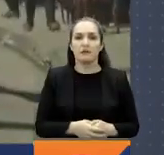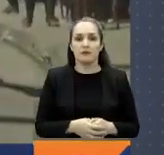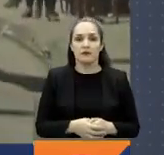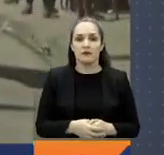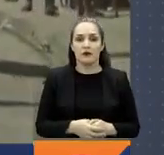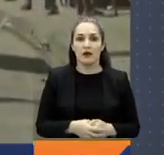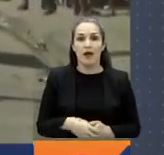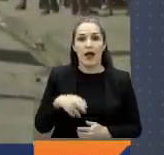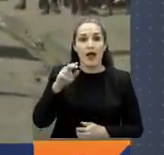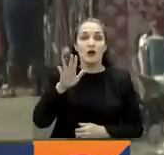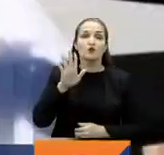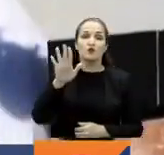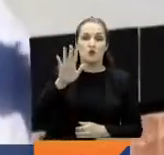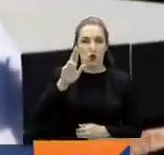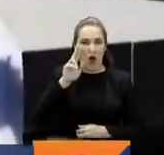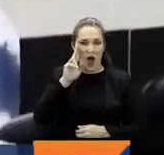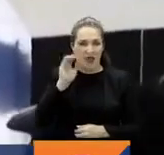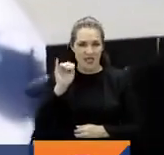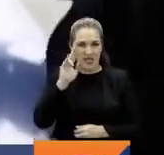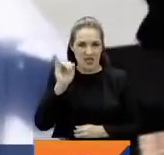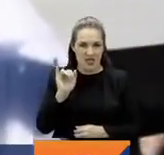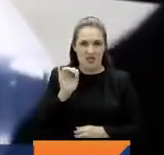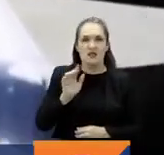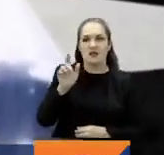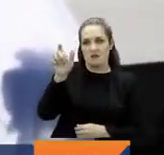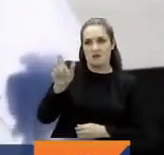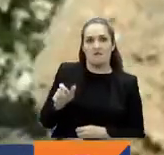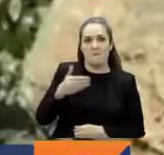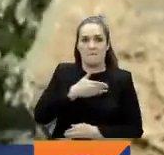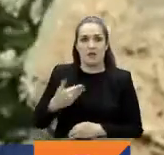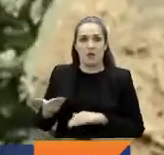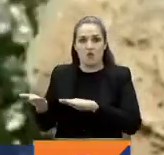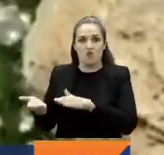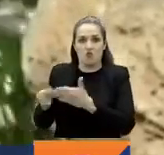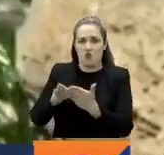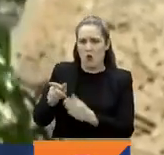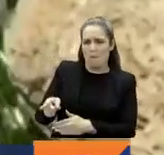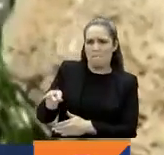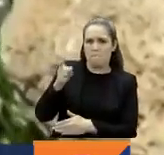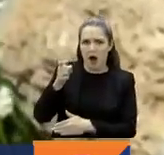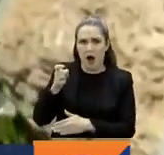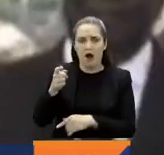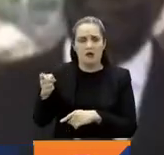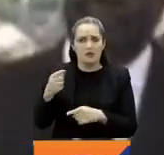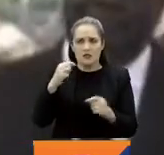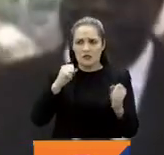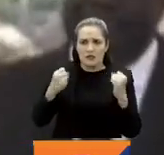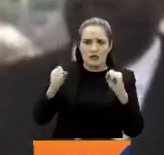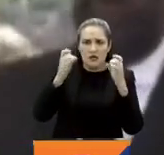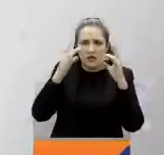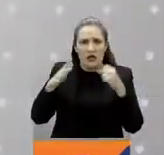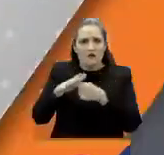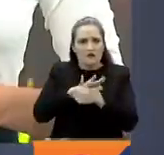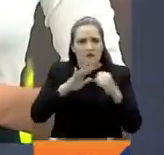de Haití conmociona a la comunidad internacional. El estado de sitio fue decretado en el país ante la grave situación.